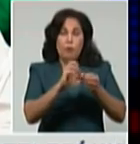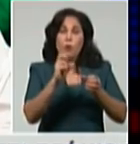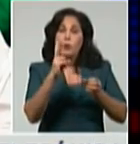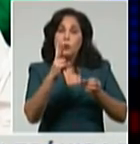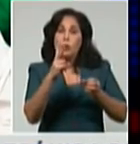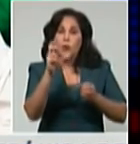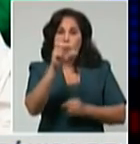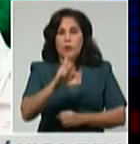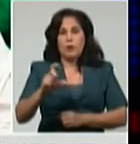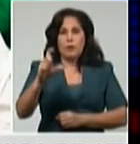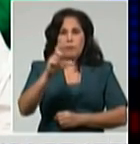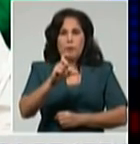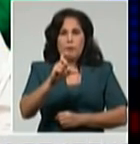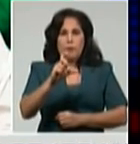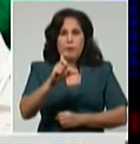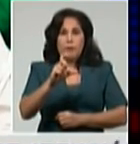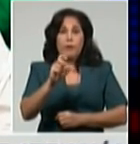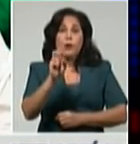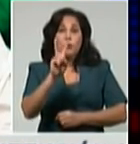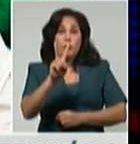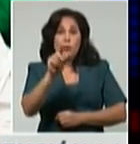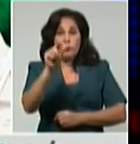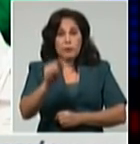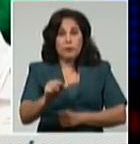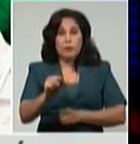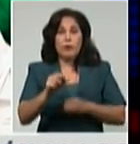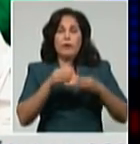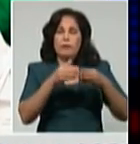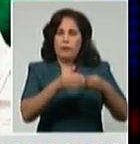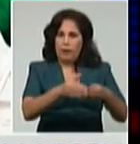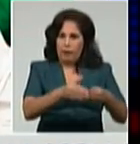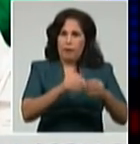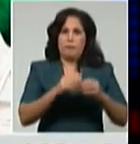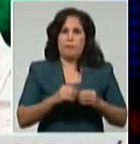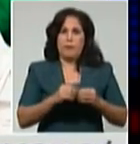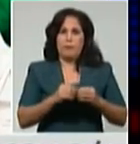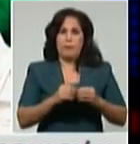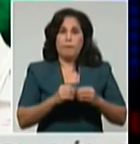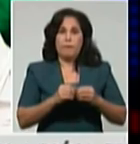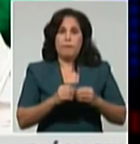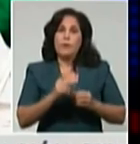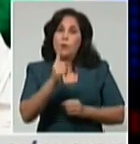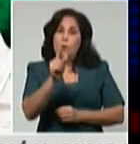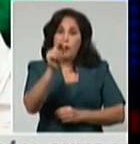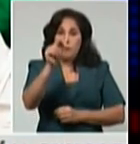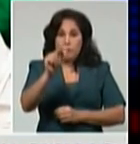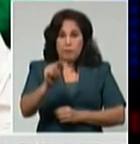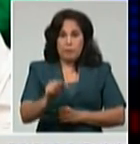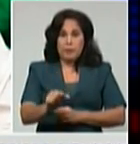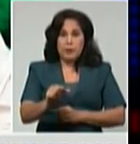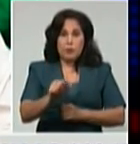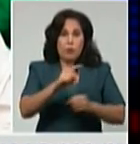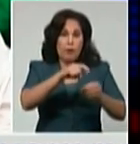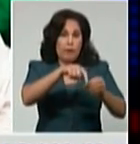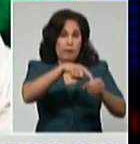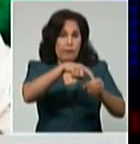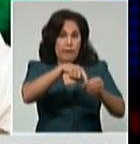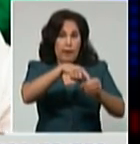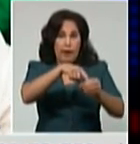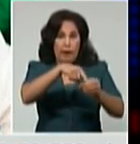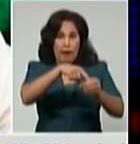Camagüey, los 2 casos de Granma, el paciente del municipio especial Isla de la